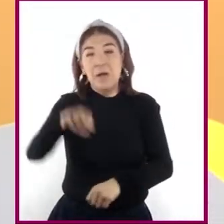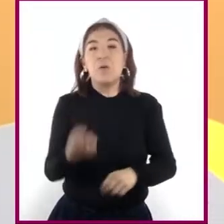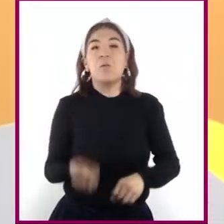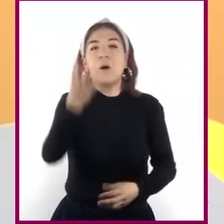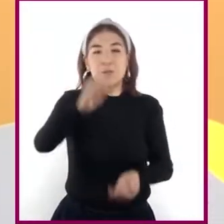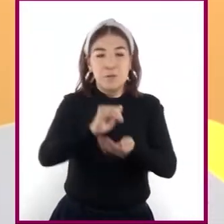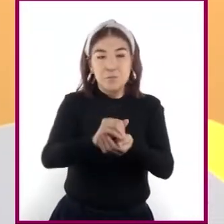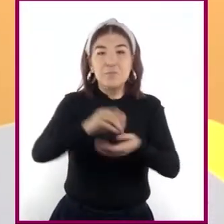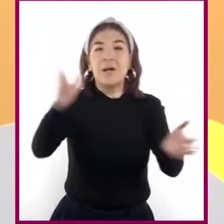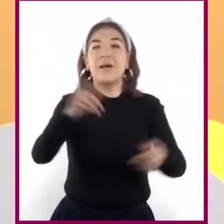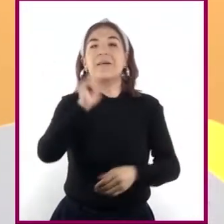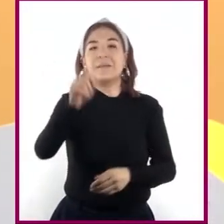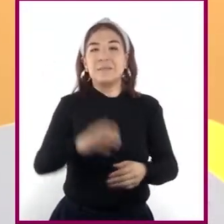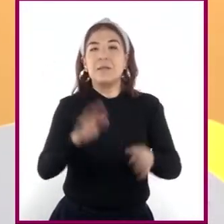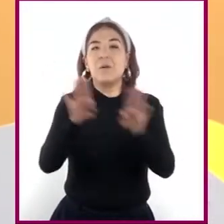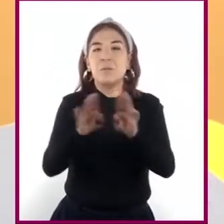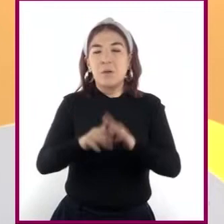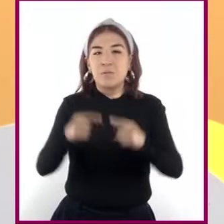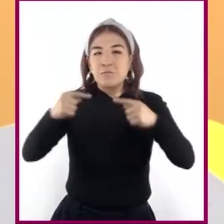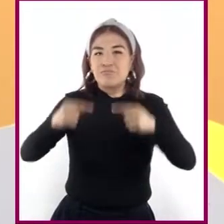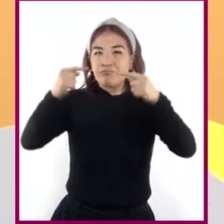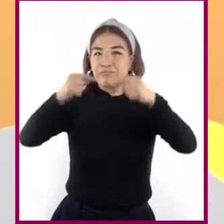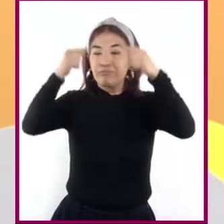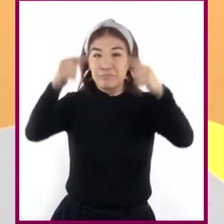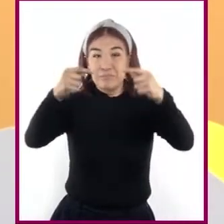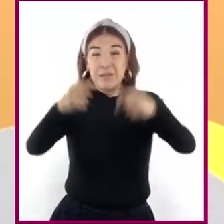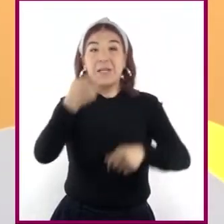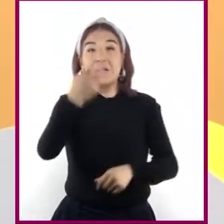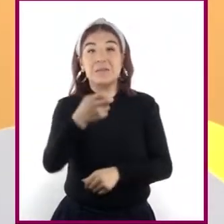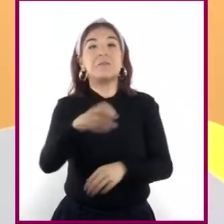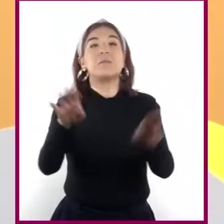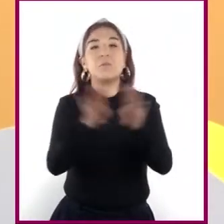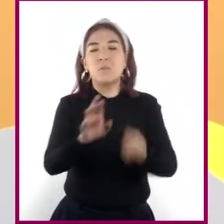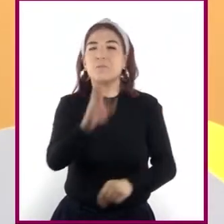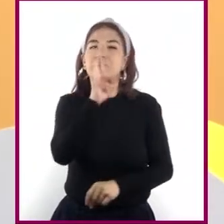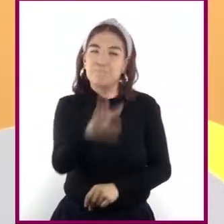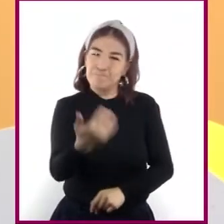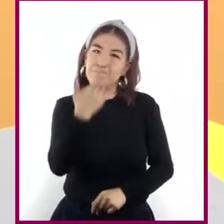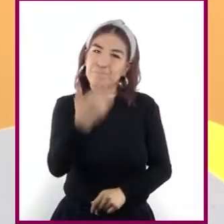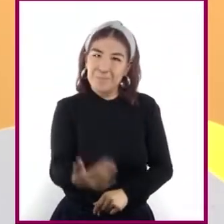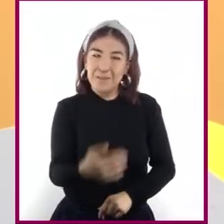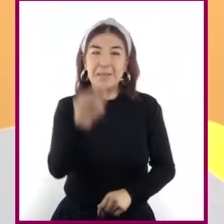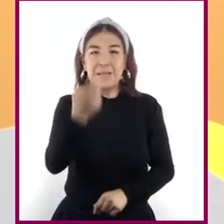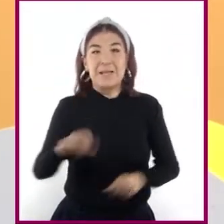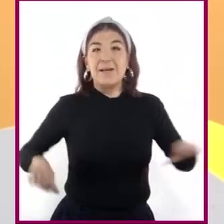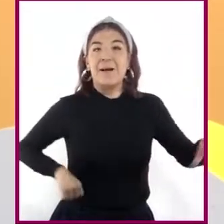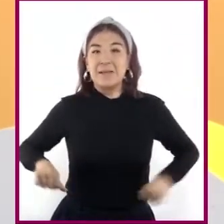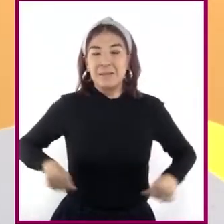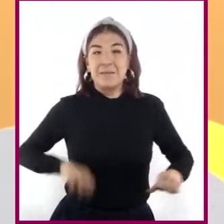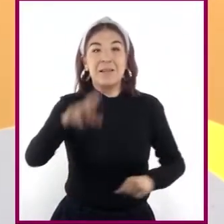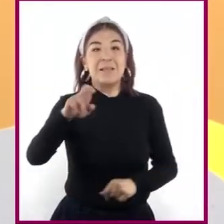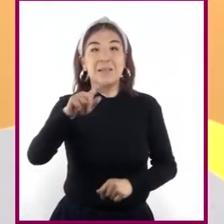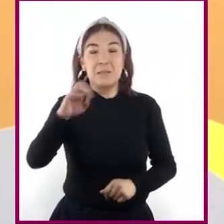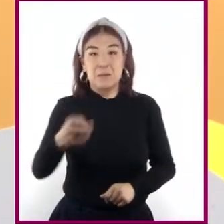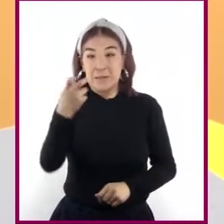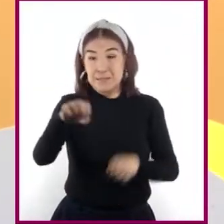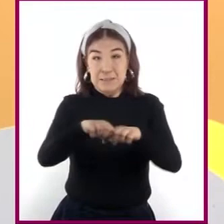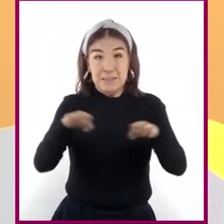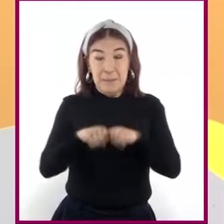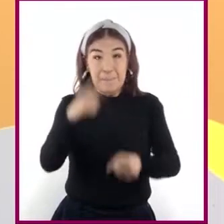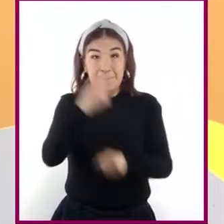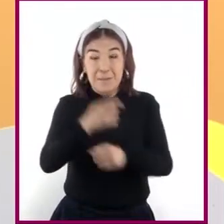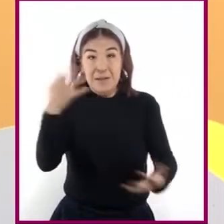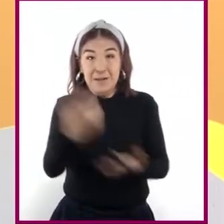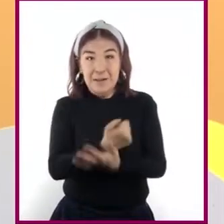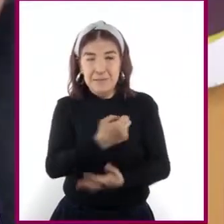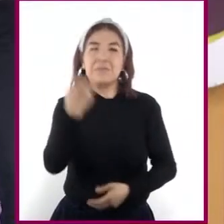casillas hay que avanzar en el tablero. Para avanzar, cada equipo tendrá que responder correctamente un reto. El equipo que llegue primero a la meta será